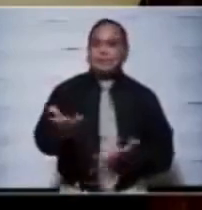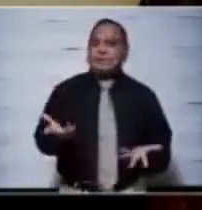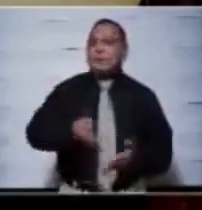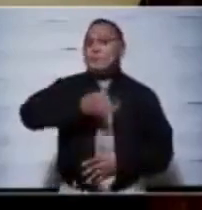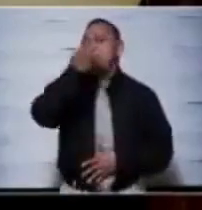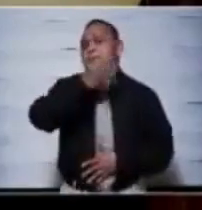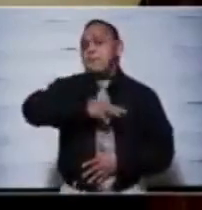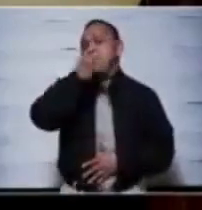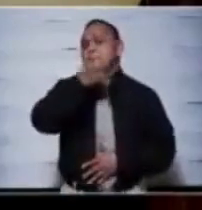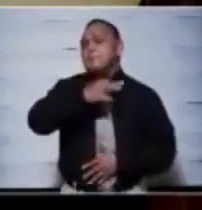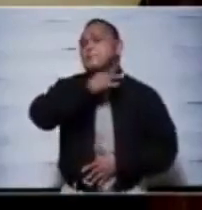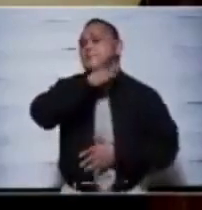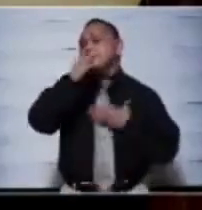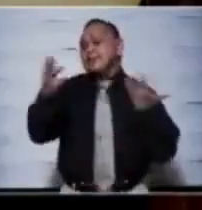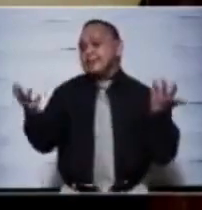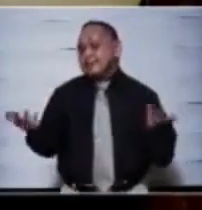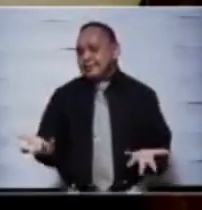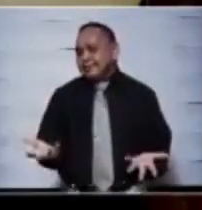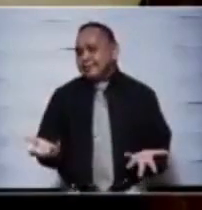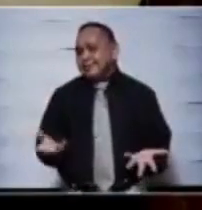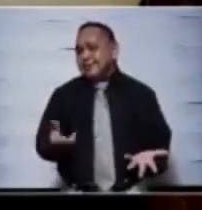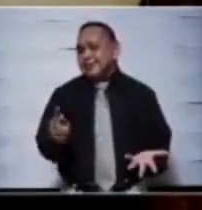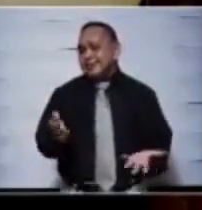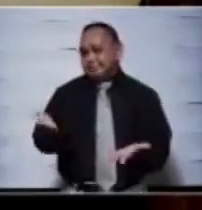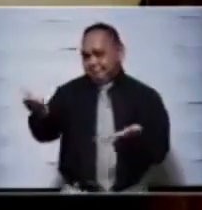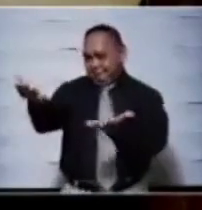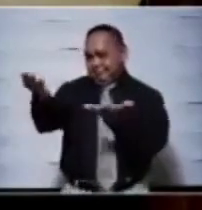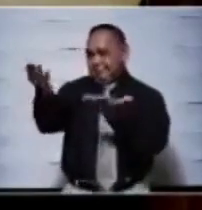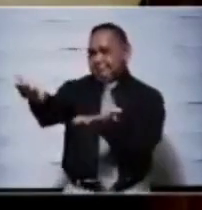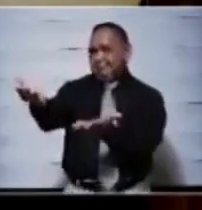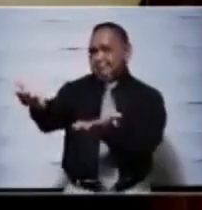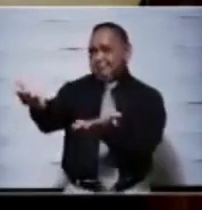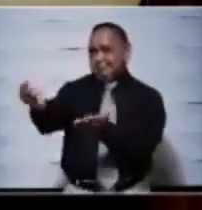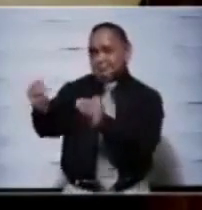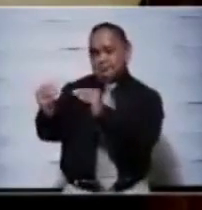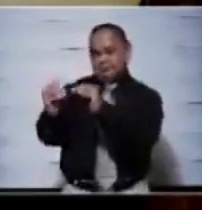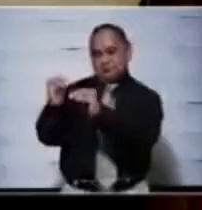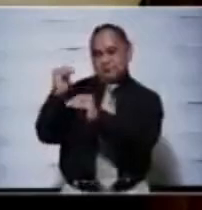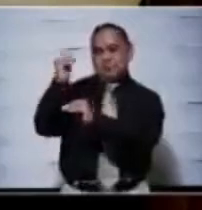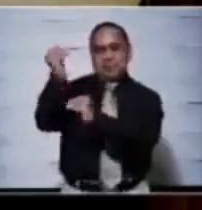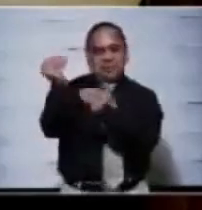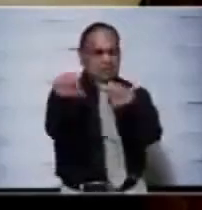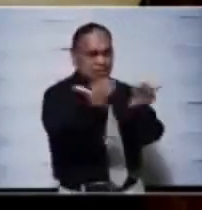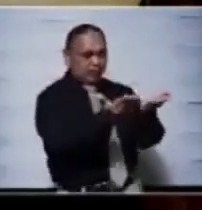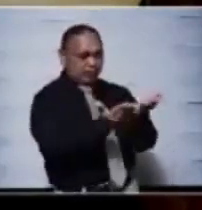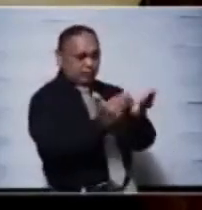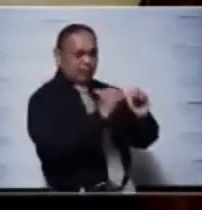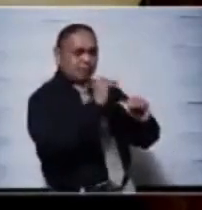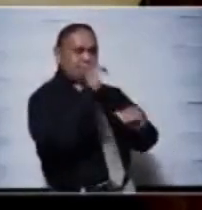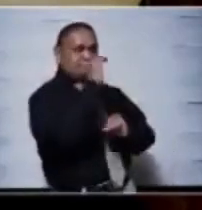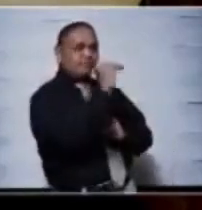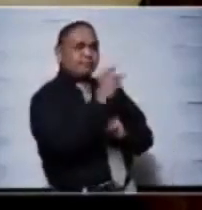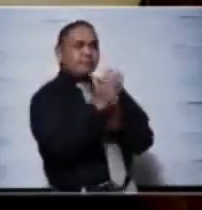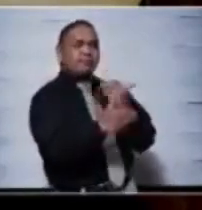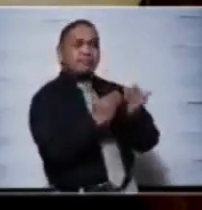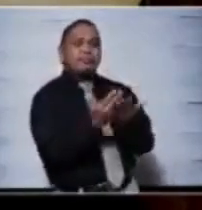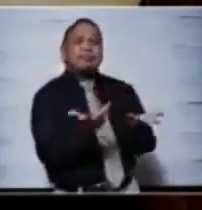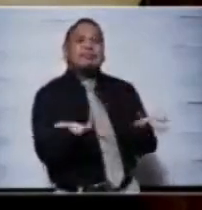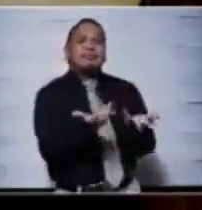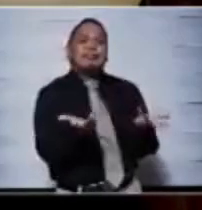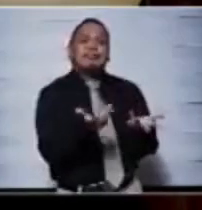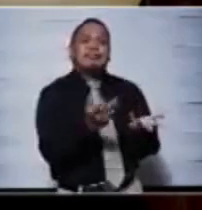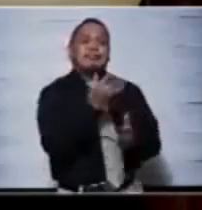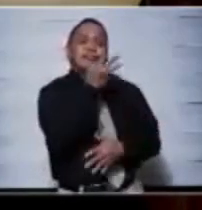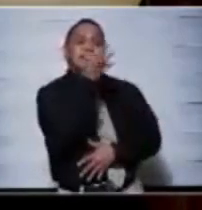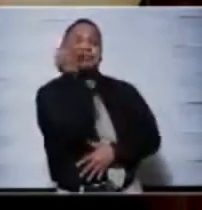fiesta, señores. ¿Qué distinción les dio Alito? Ay, ay, ay. Ya